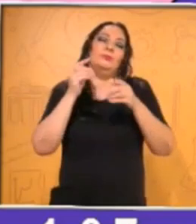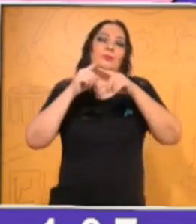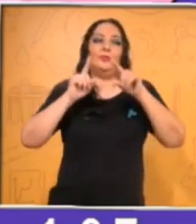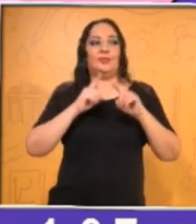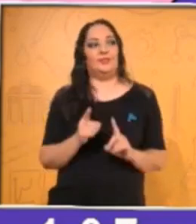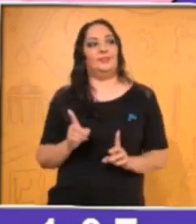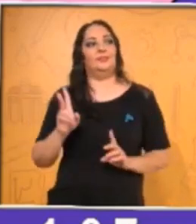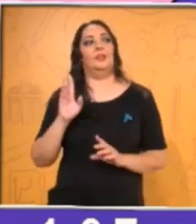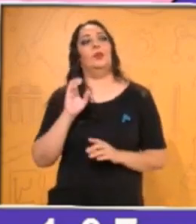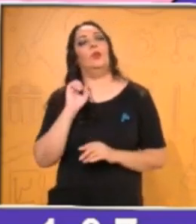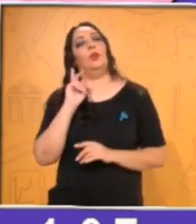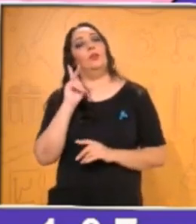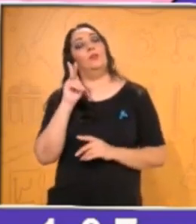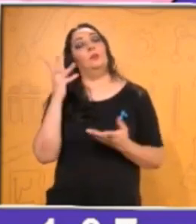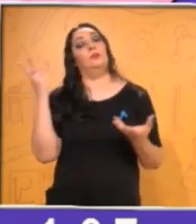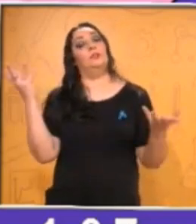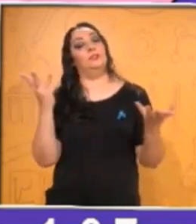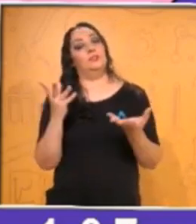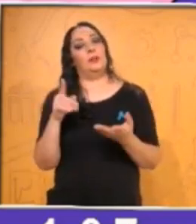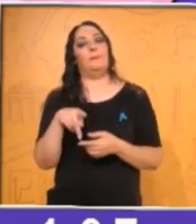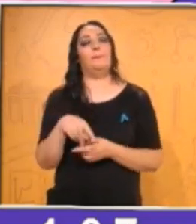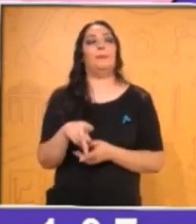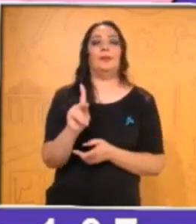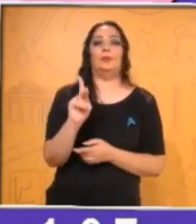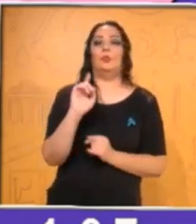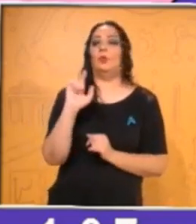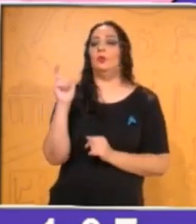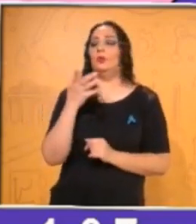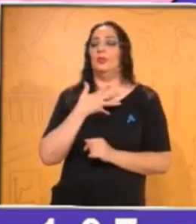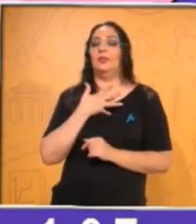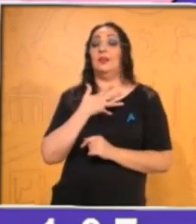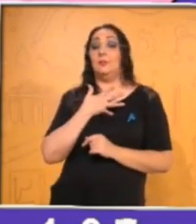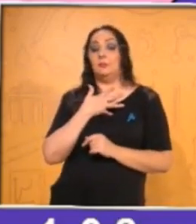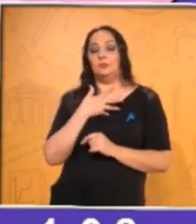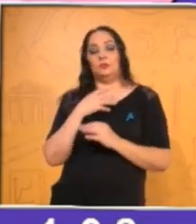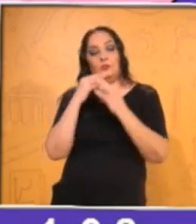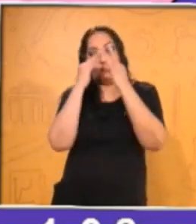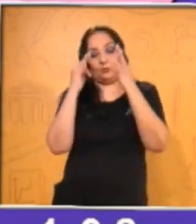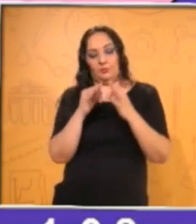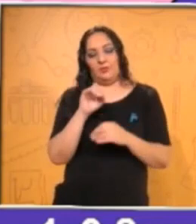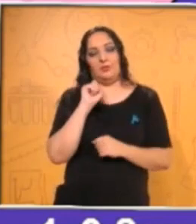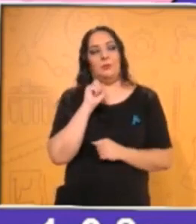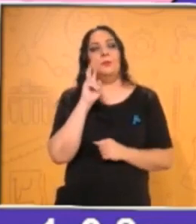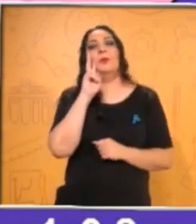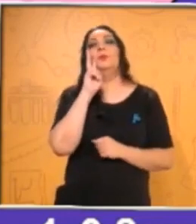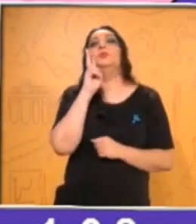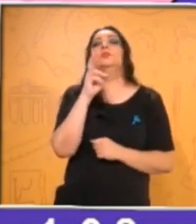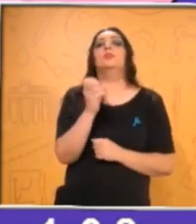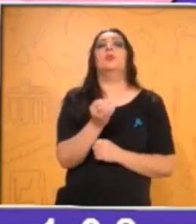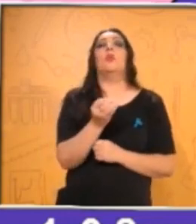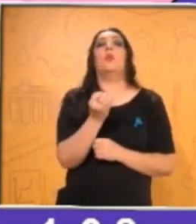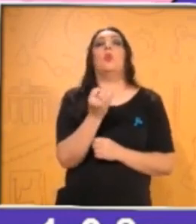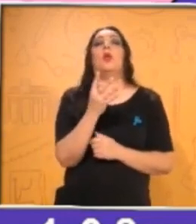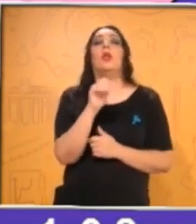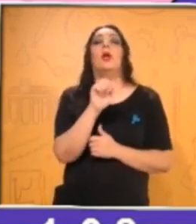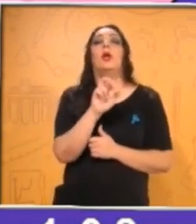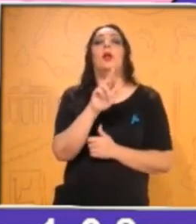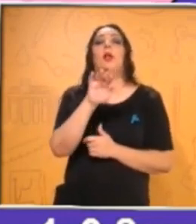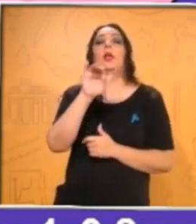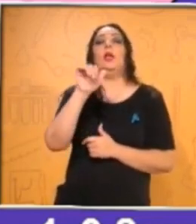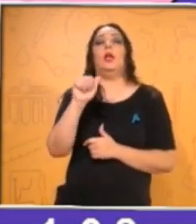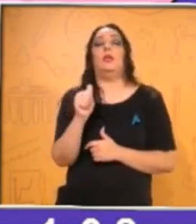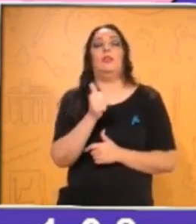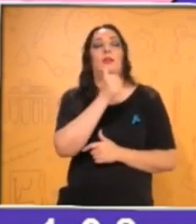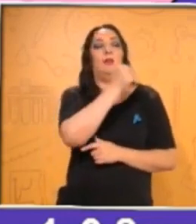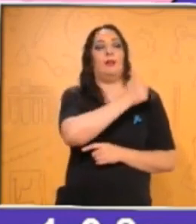Entonces, vamos a formarlas, pero aquí, ya que las tengamos formadas, también vamos a calcular el área de cada una